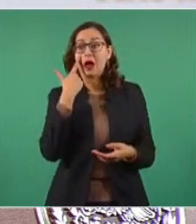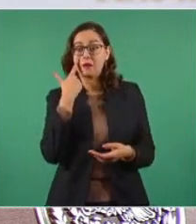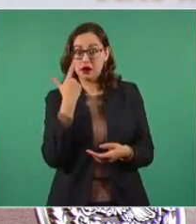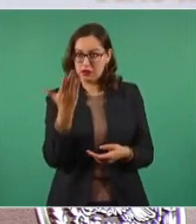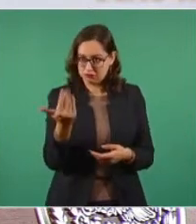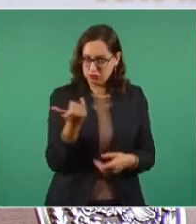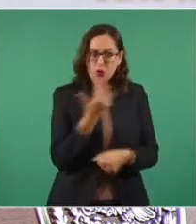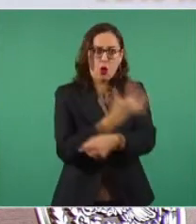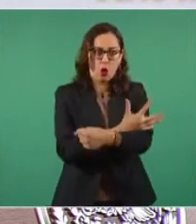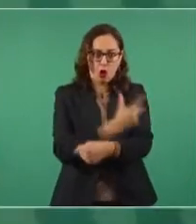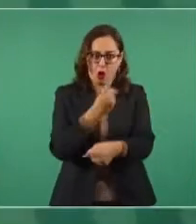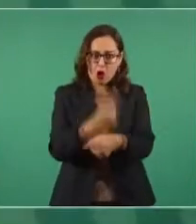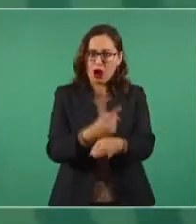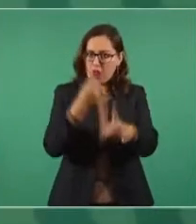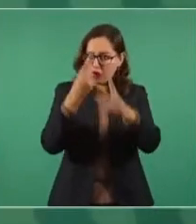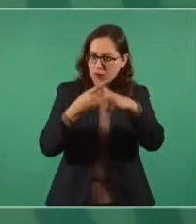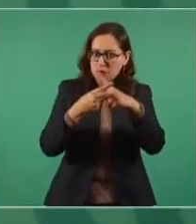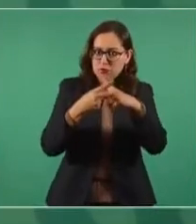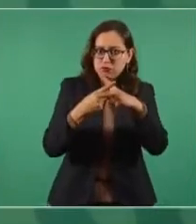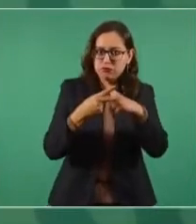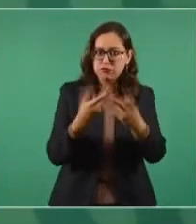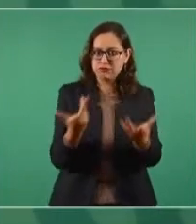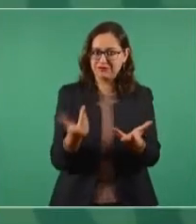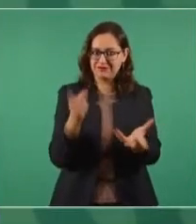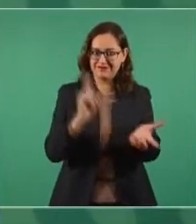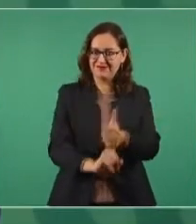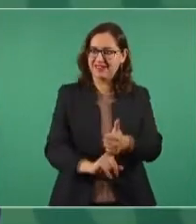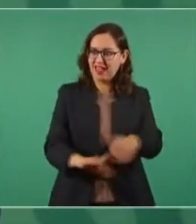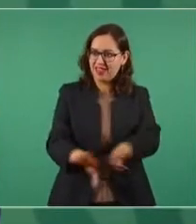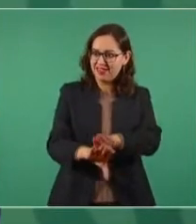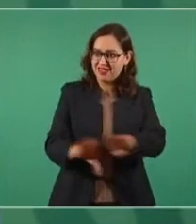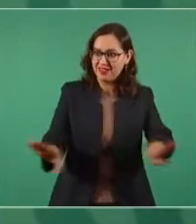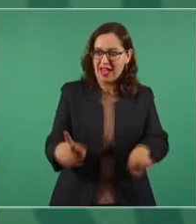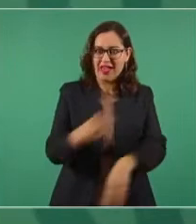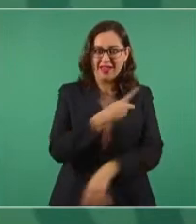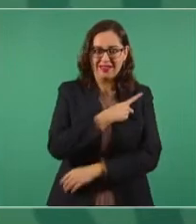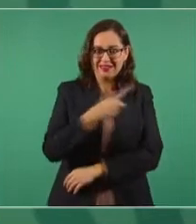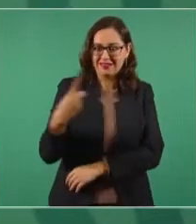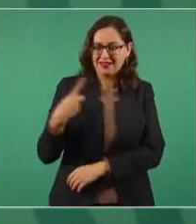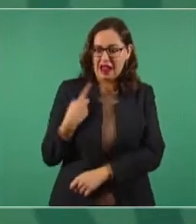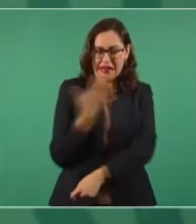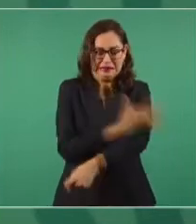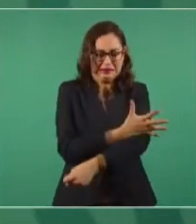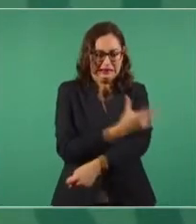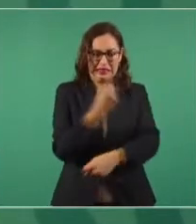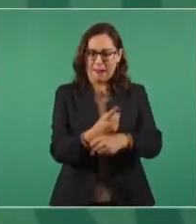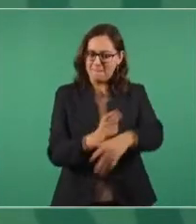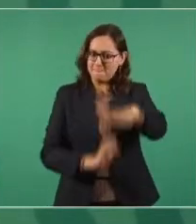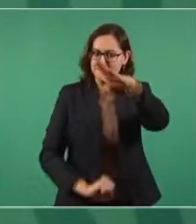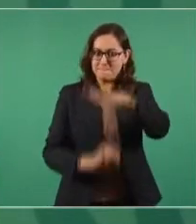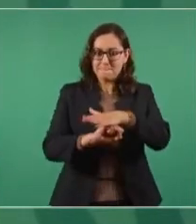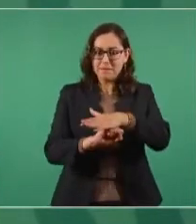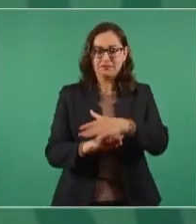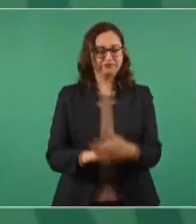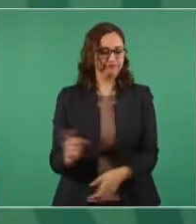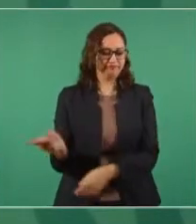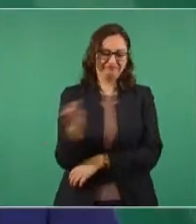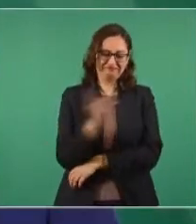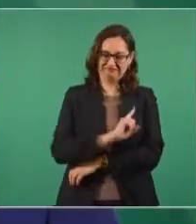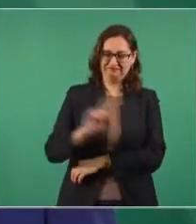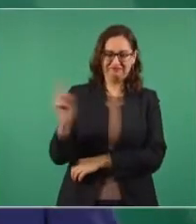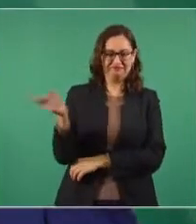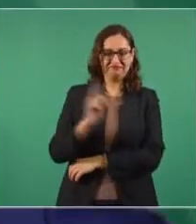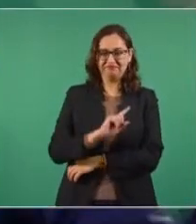transparencia que es una regla de oro de la democracia no pidiendo el recuento